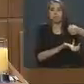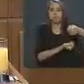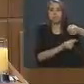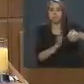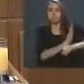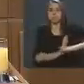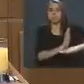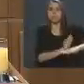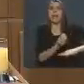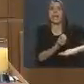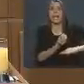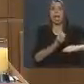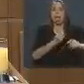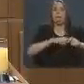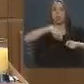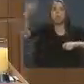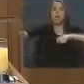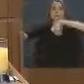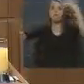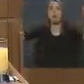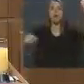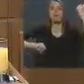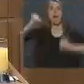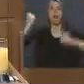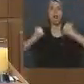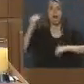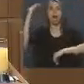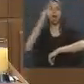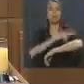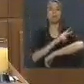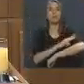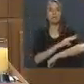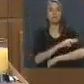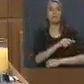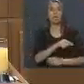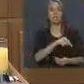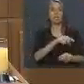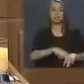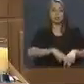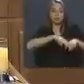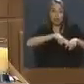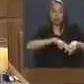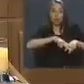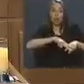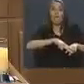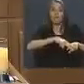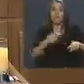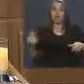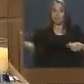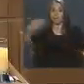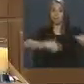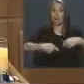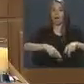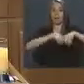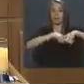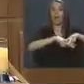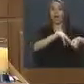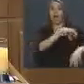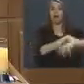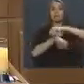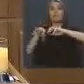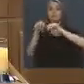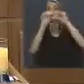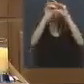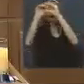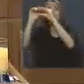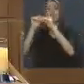con, por supuesto, la rentabilidad y las utilidades que estos recursos administrados en este fondo hayan podido crear.